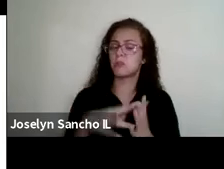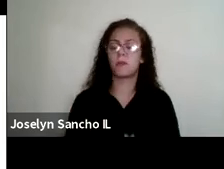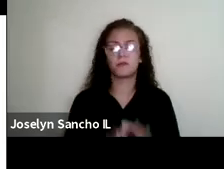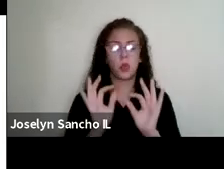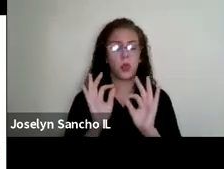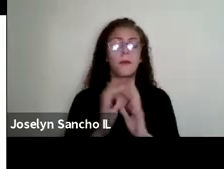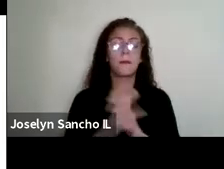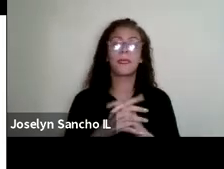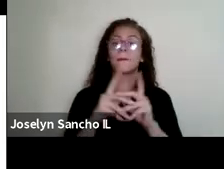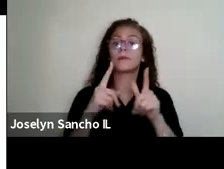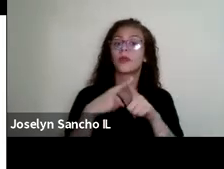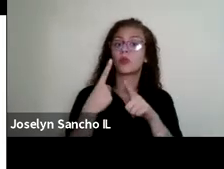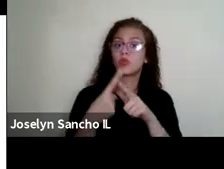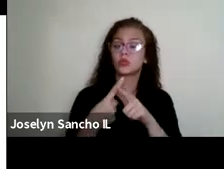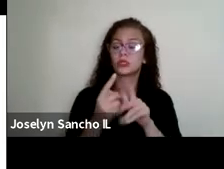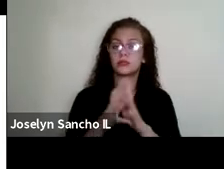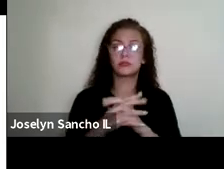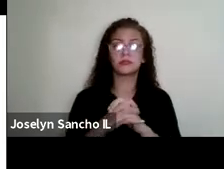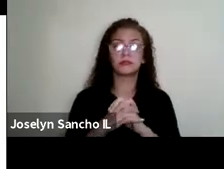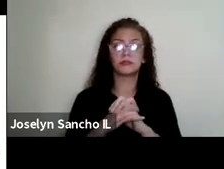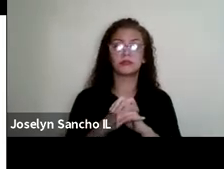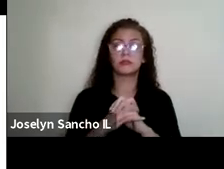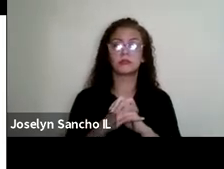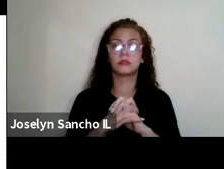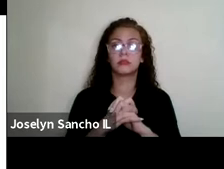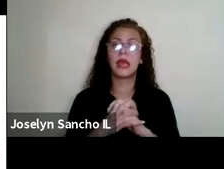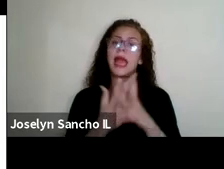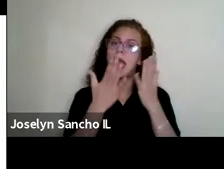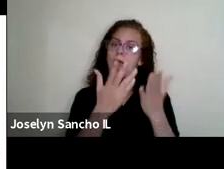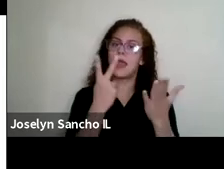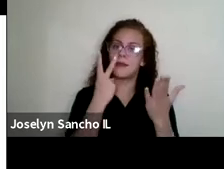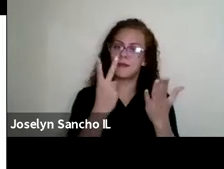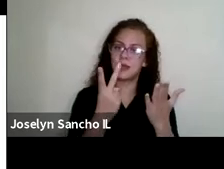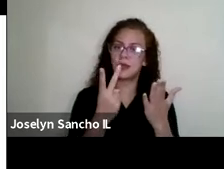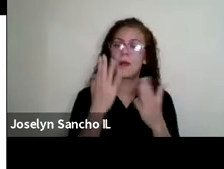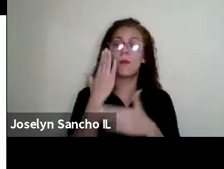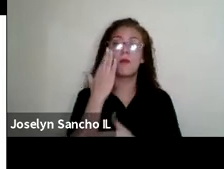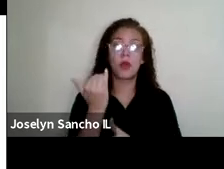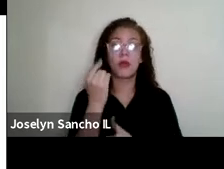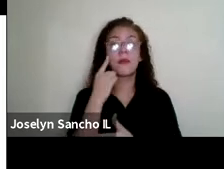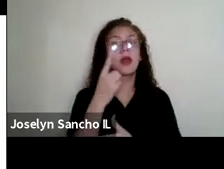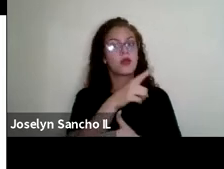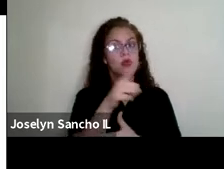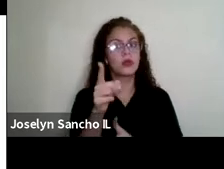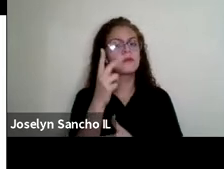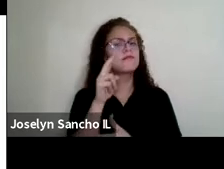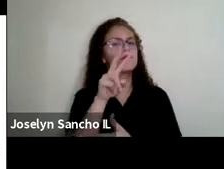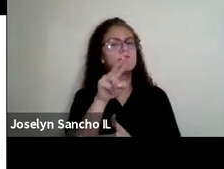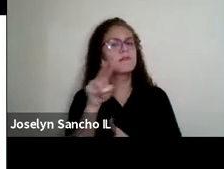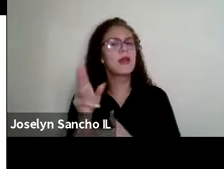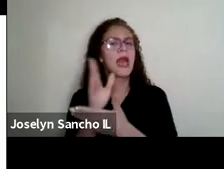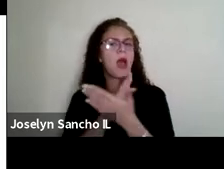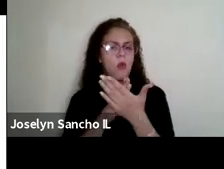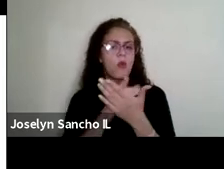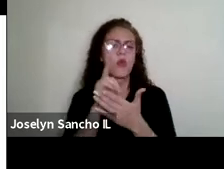¿verdad? Entonces, ahí se los dejo, ¿verdad? Porque para que ustedes miren algunos de